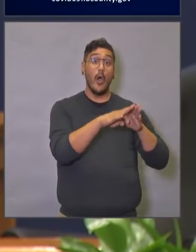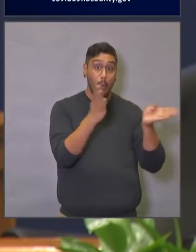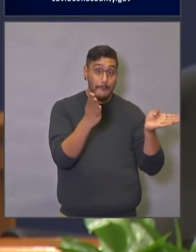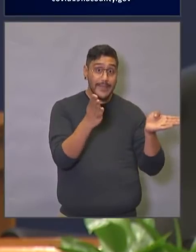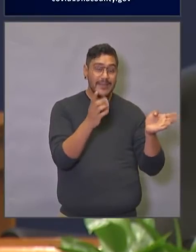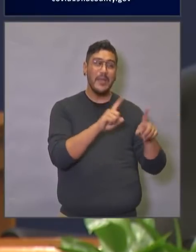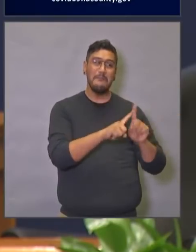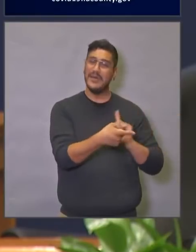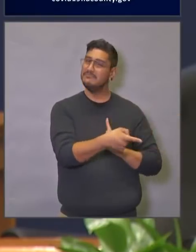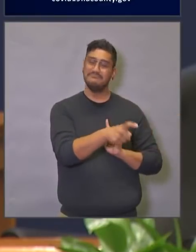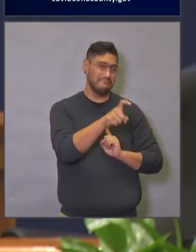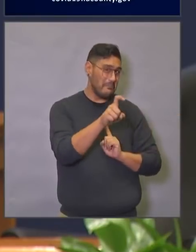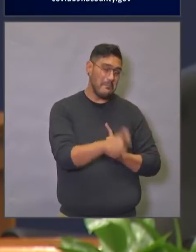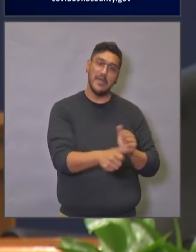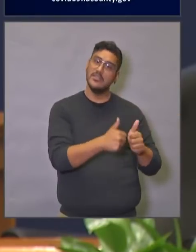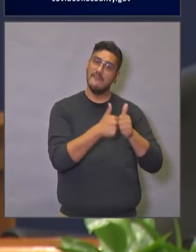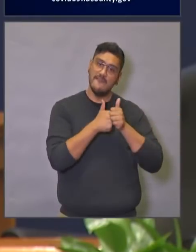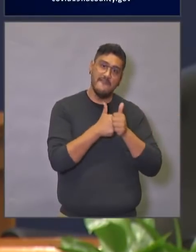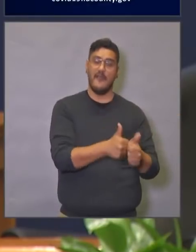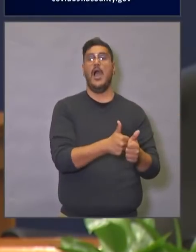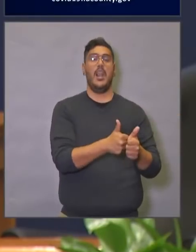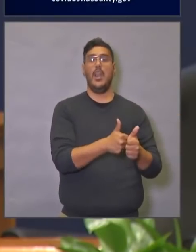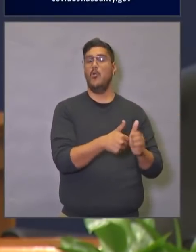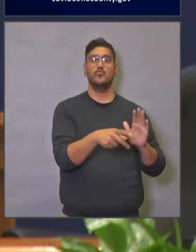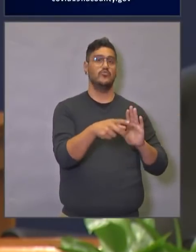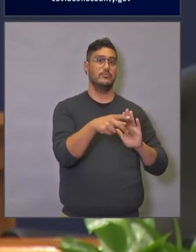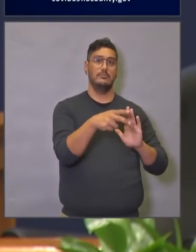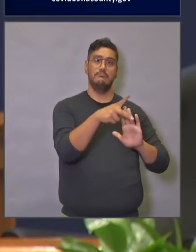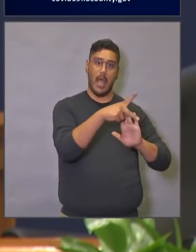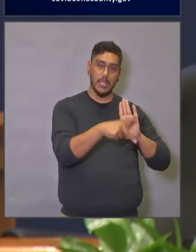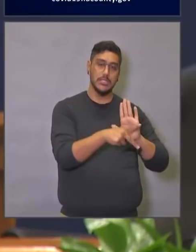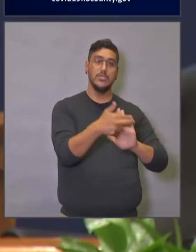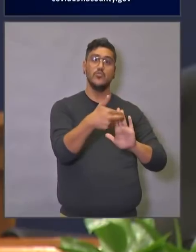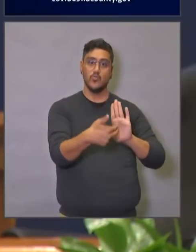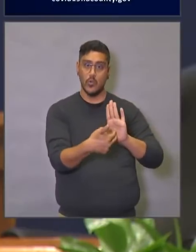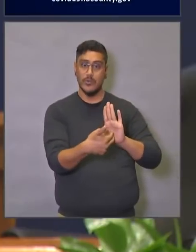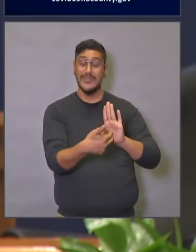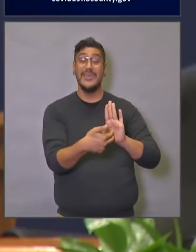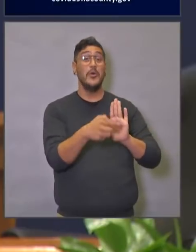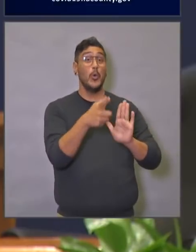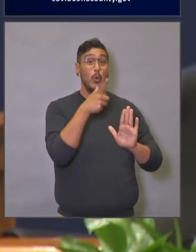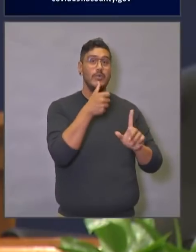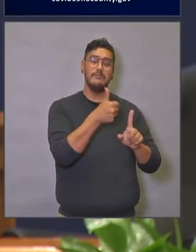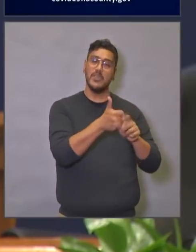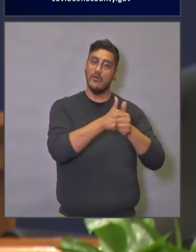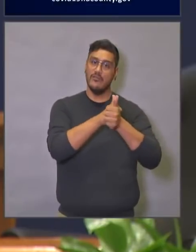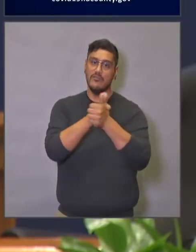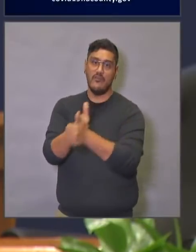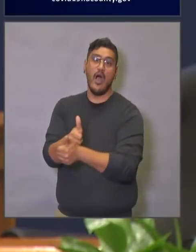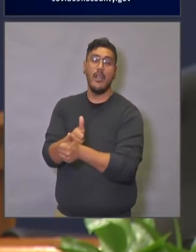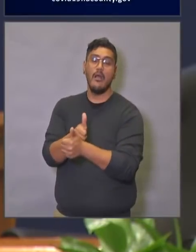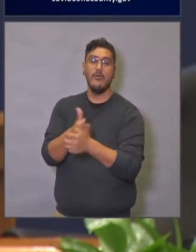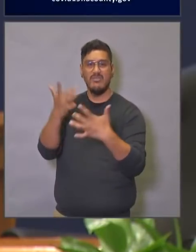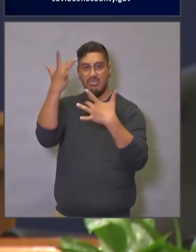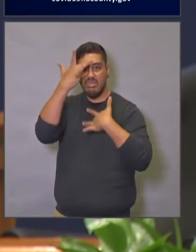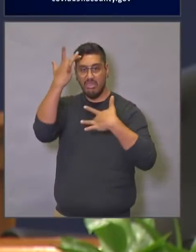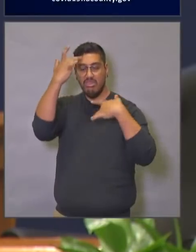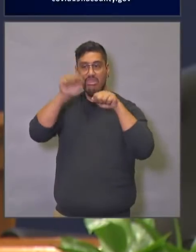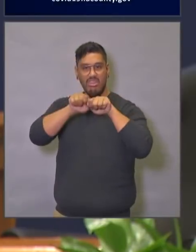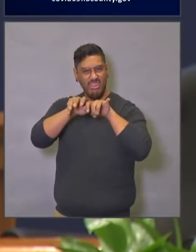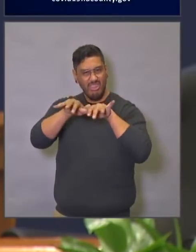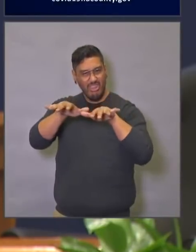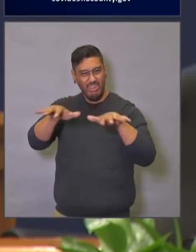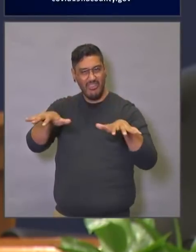protocolos de reapertura escolar, junto con la revisión de datos epidemiológicos para cada distrito escolar. El